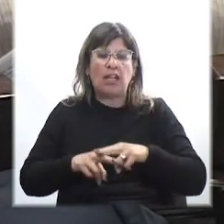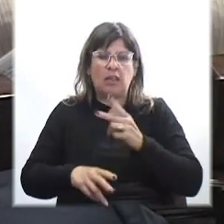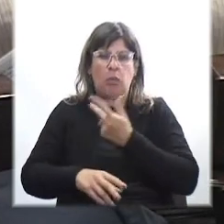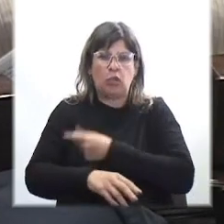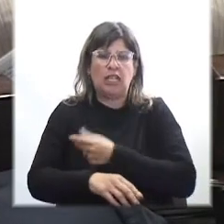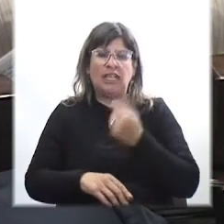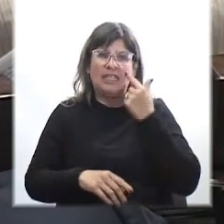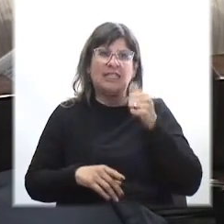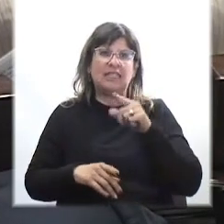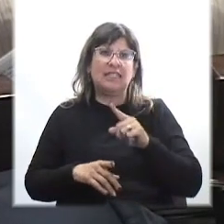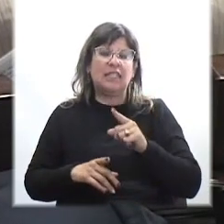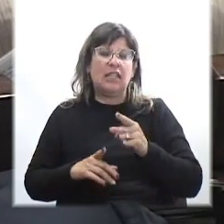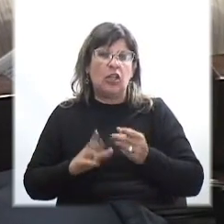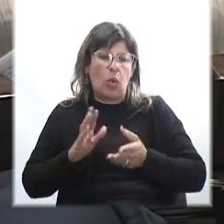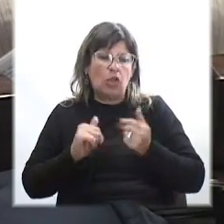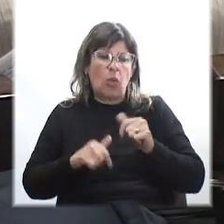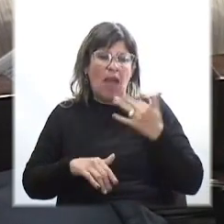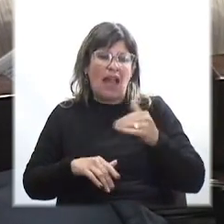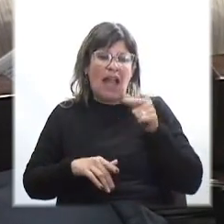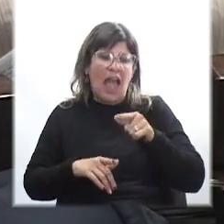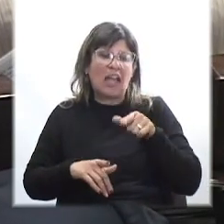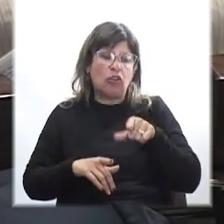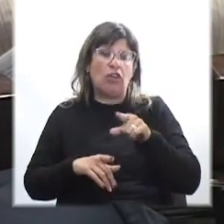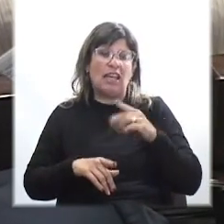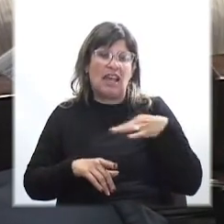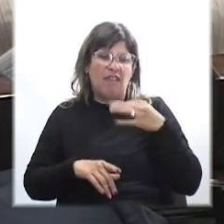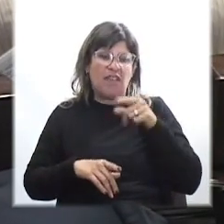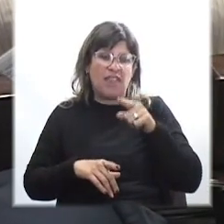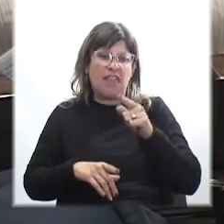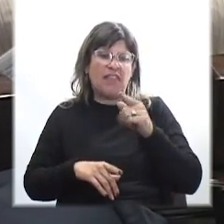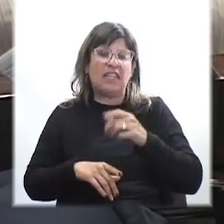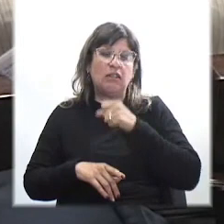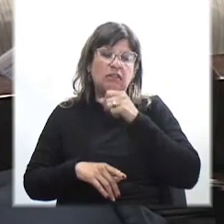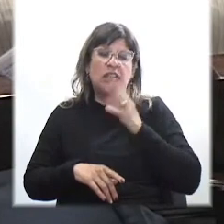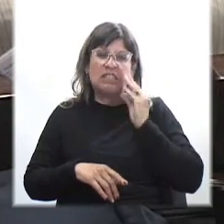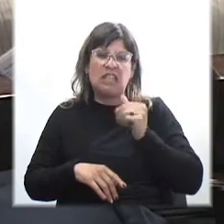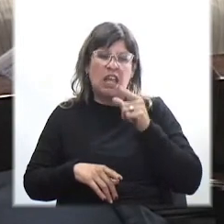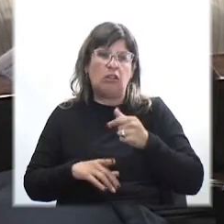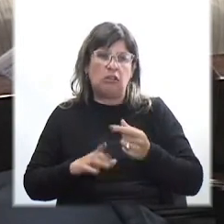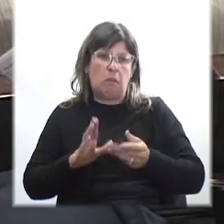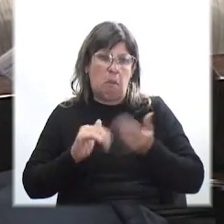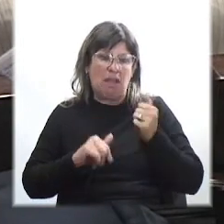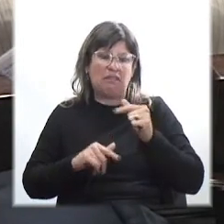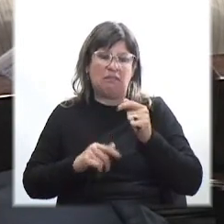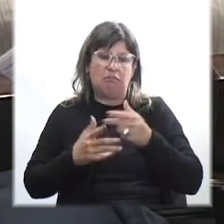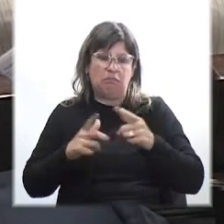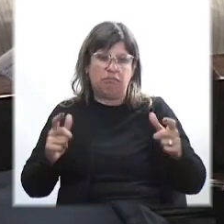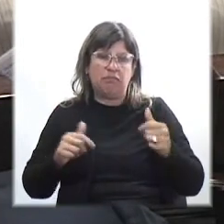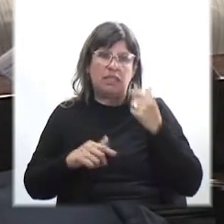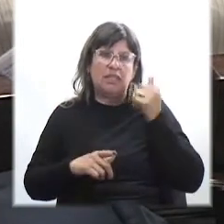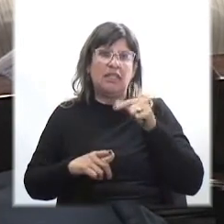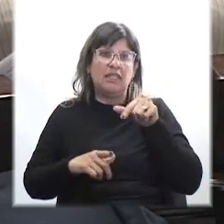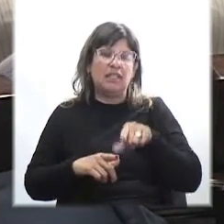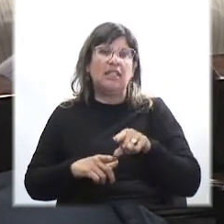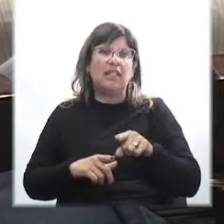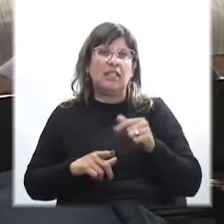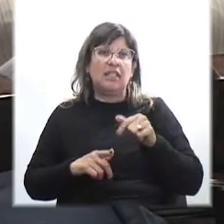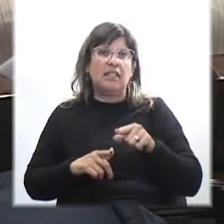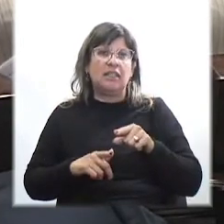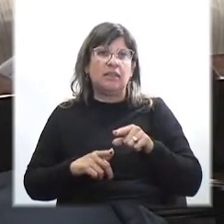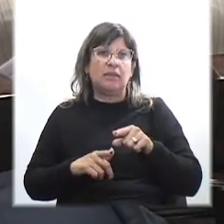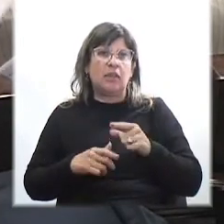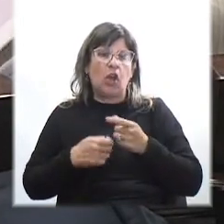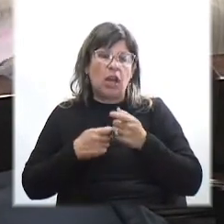Y cuanto más cueste mantener a esos ancianos, mayores serán las presiones. Con la eutanasia legal, las presiones al suicidio